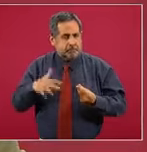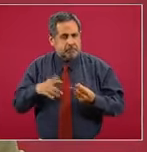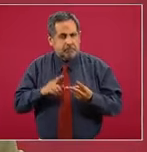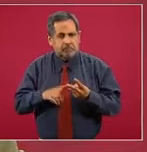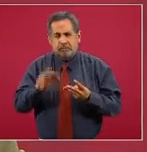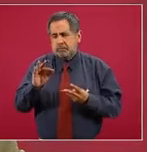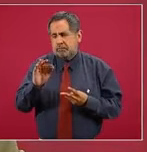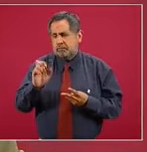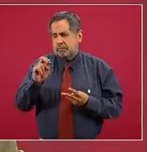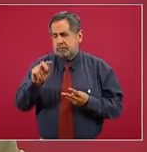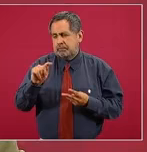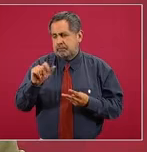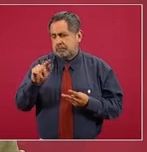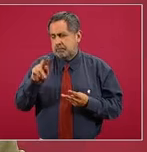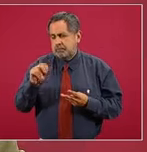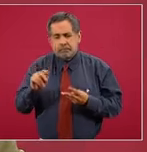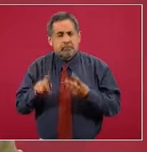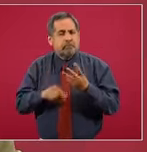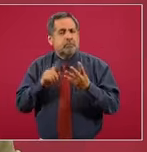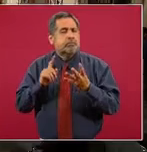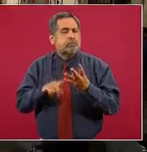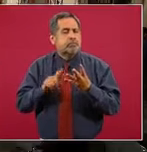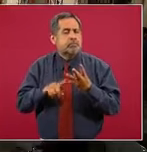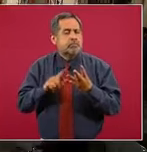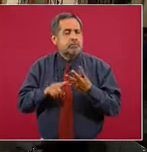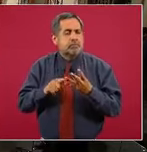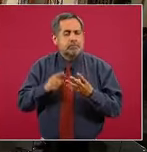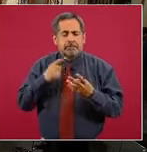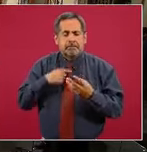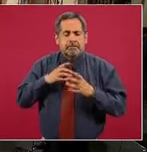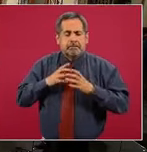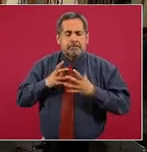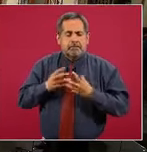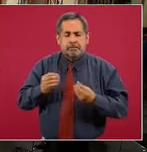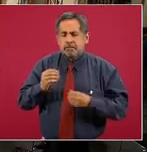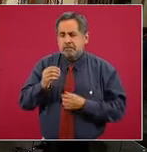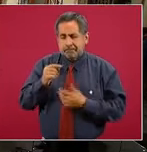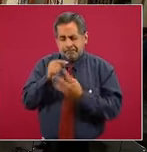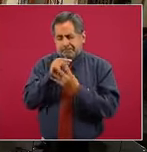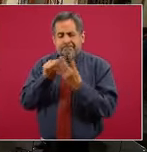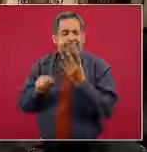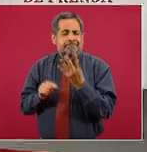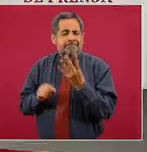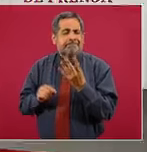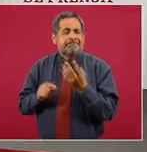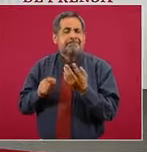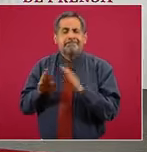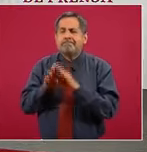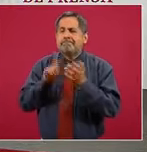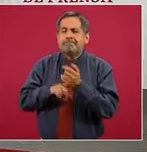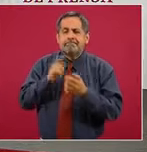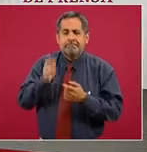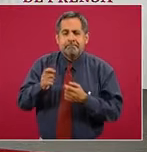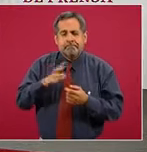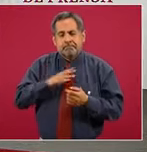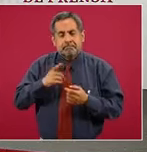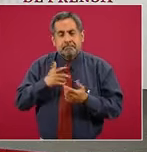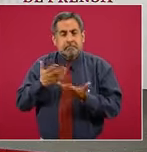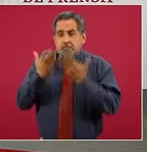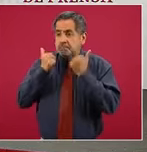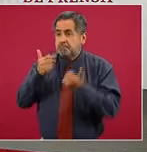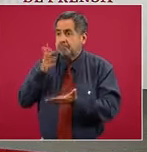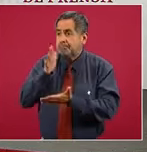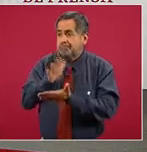es fentanilo, y para el componente de relajación es cistracurio. Entonces son, digamos, y de eso hay desabasto o